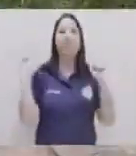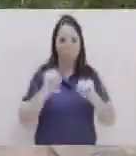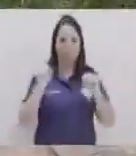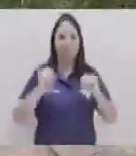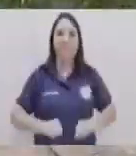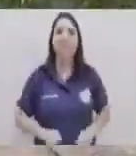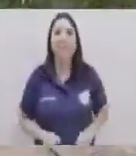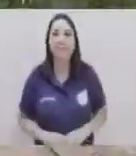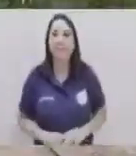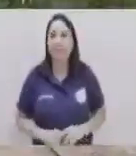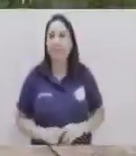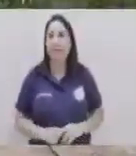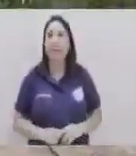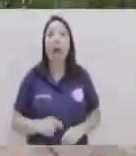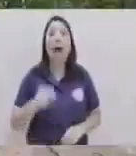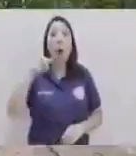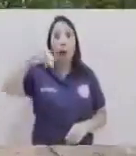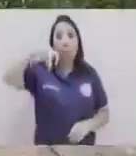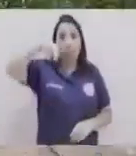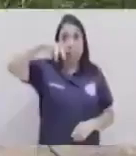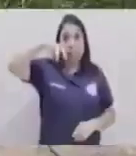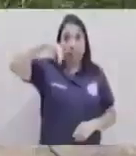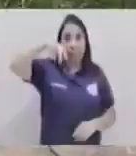parte principal. Elevo rodillas.